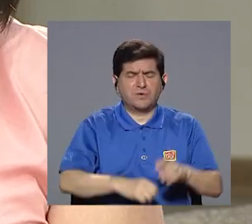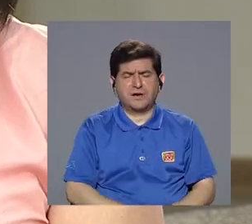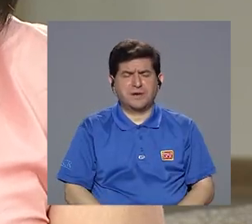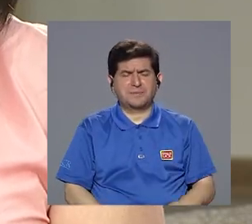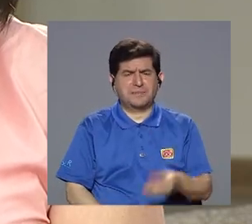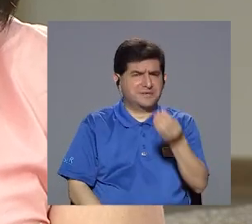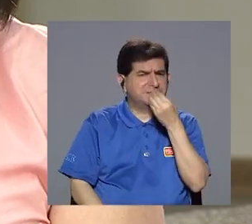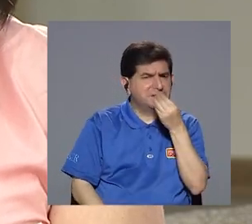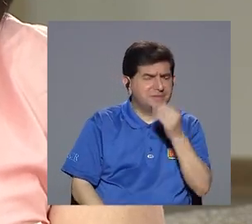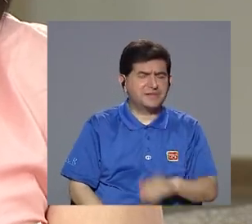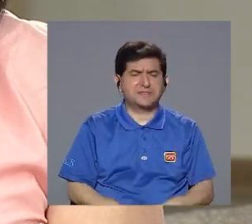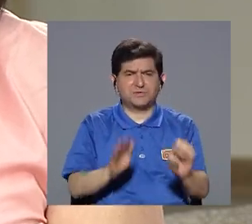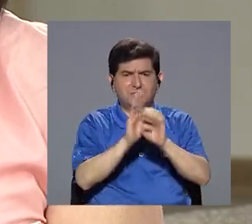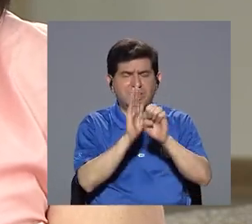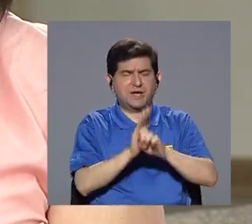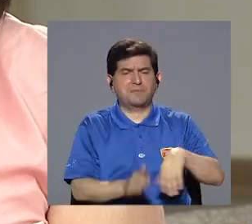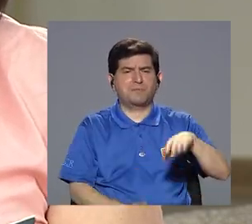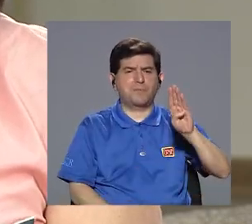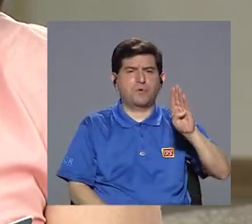anorexia, es